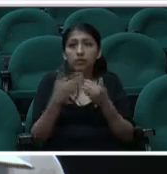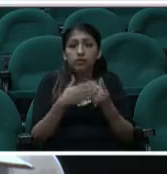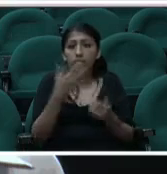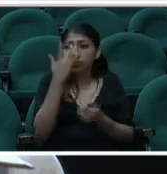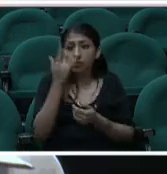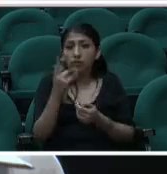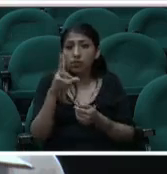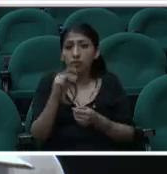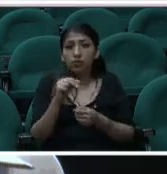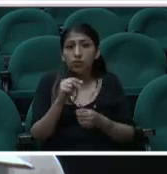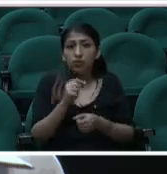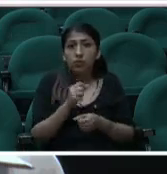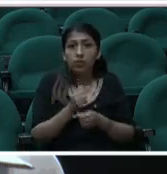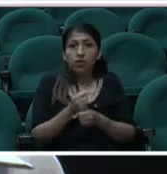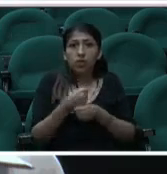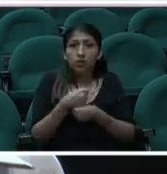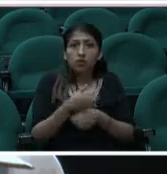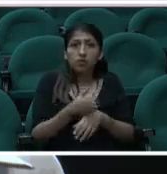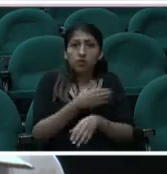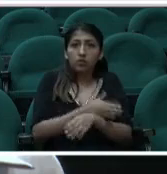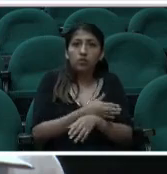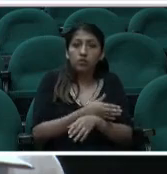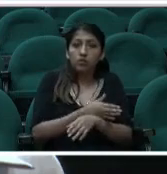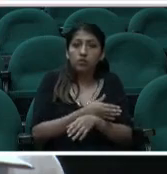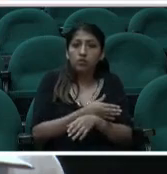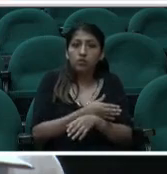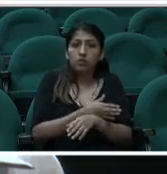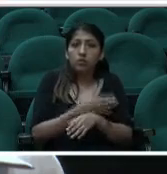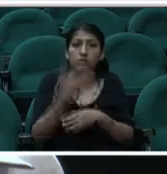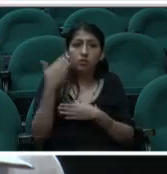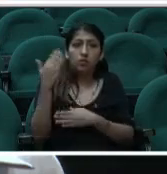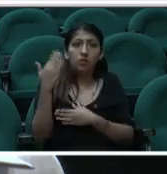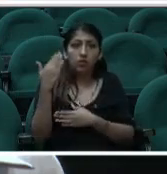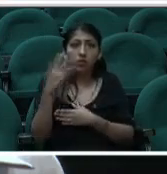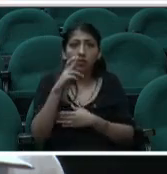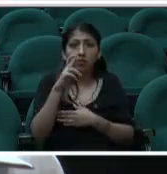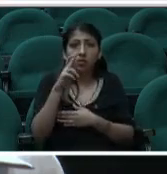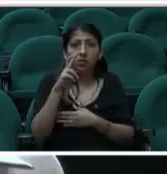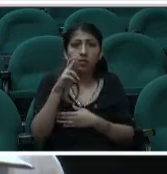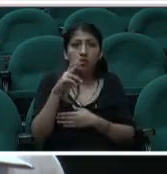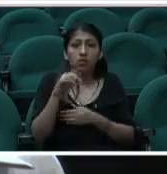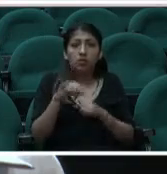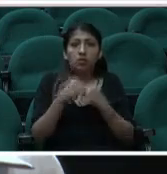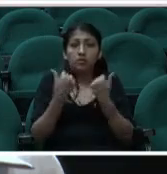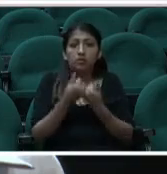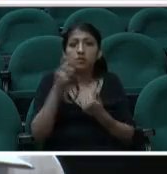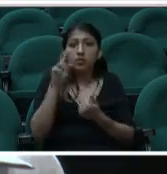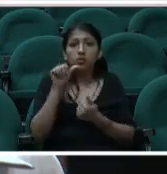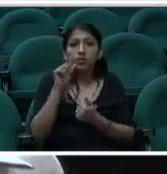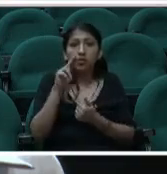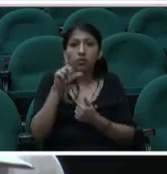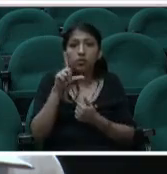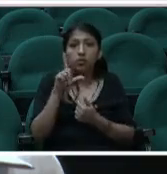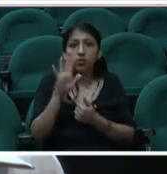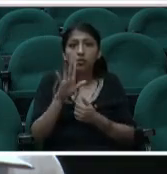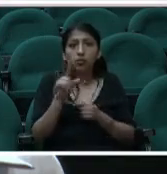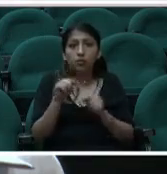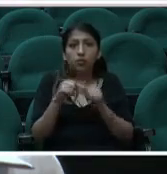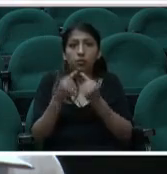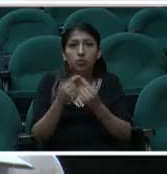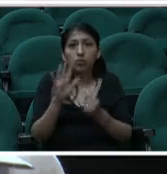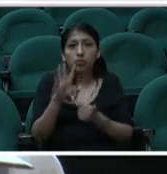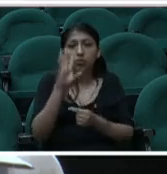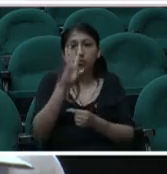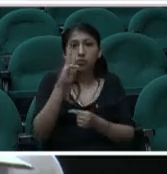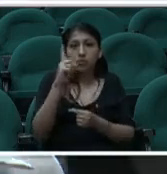no ha planteado esta exigencia el candidato raúl perdone la asambleísta raúl tello que es parte de su